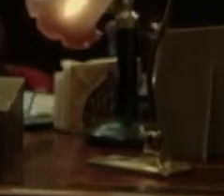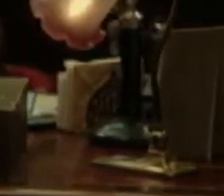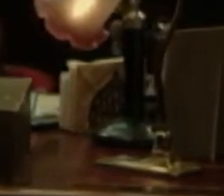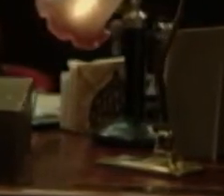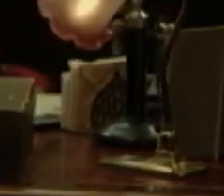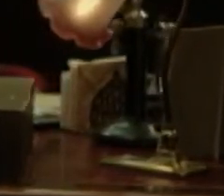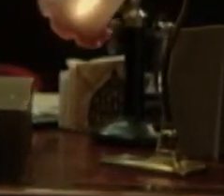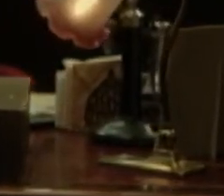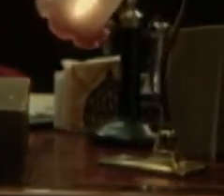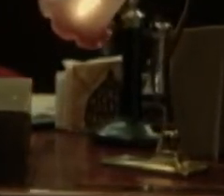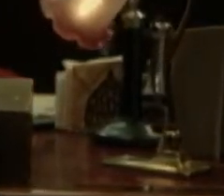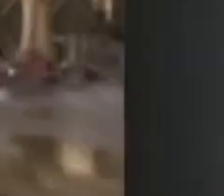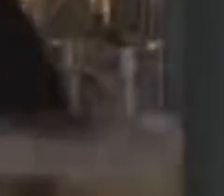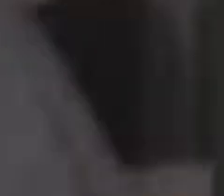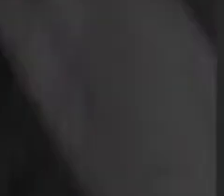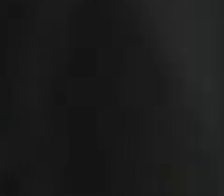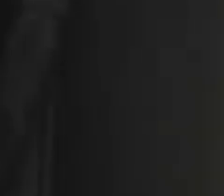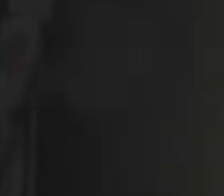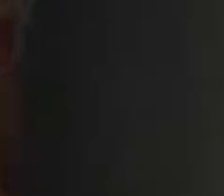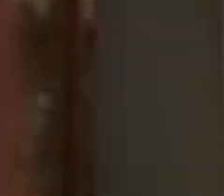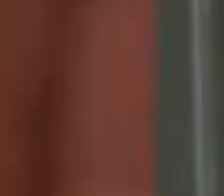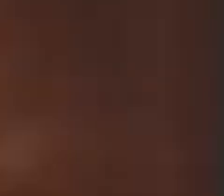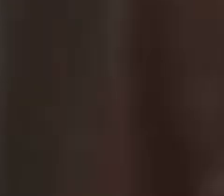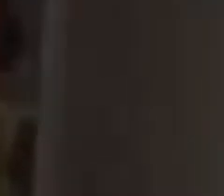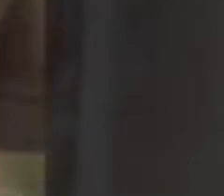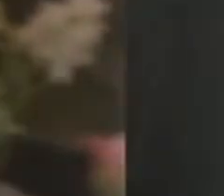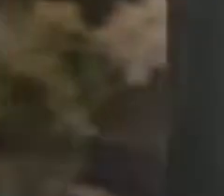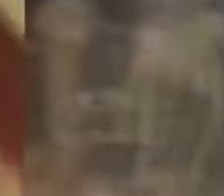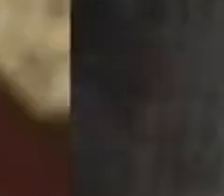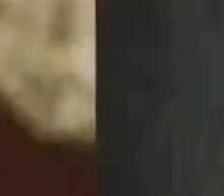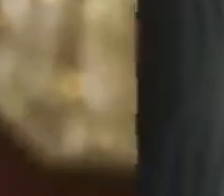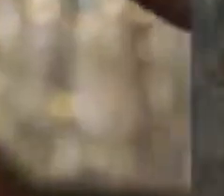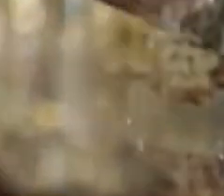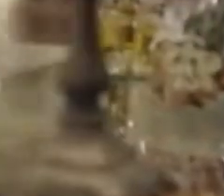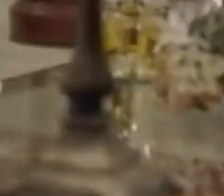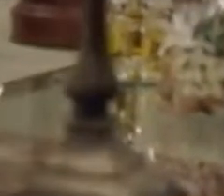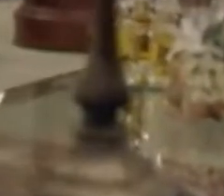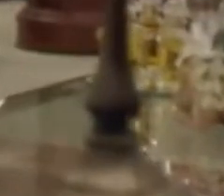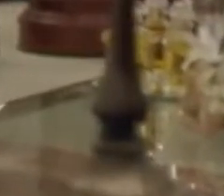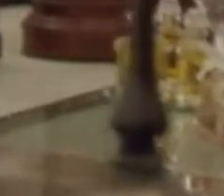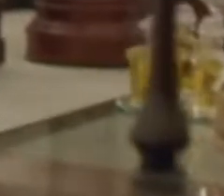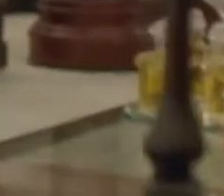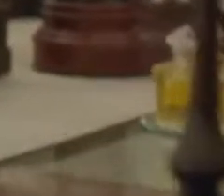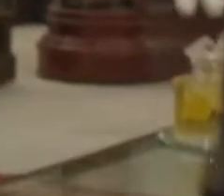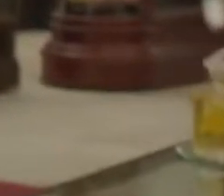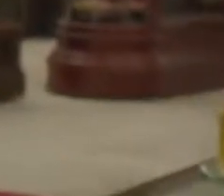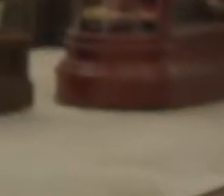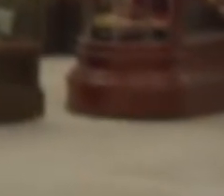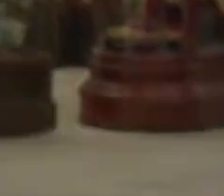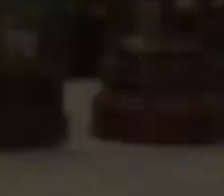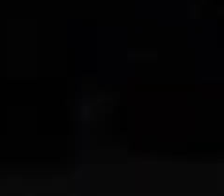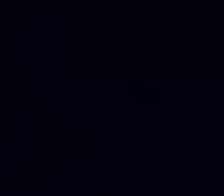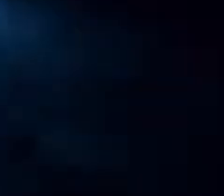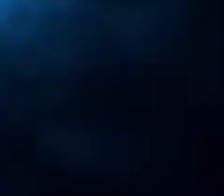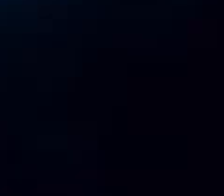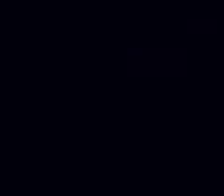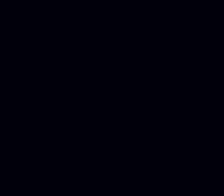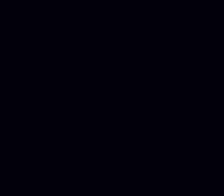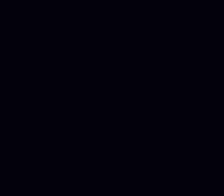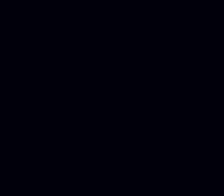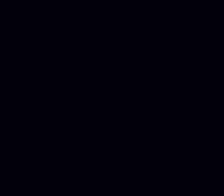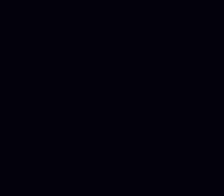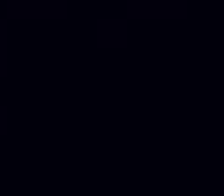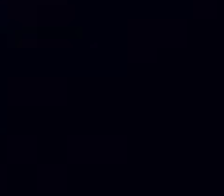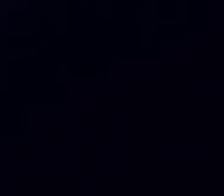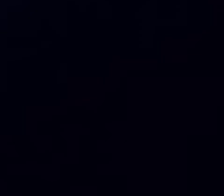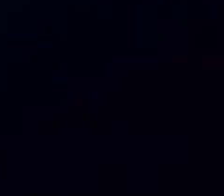trabajar en puestos de hombres. Mr. Selfridge, todos los jueves a las 9 de la noche, solo en